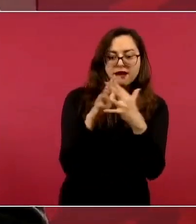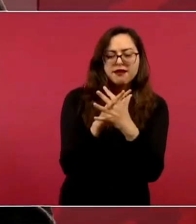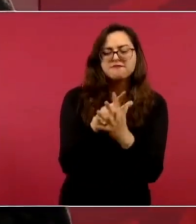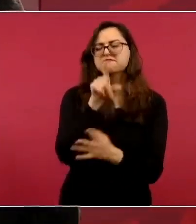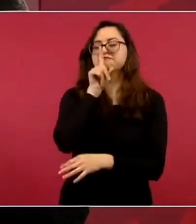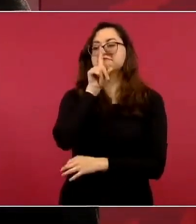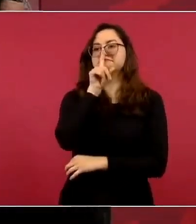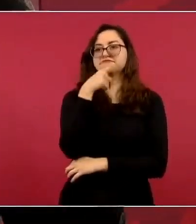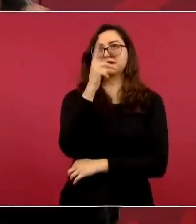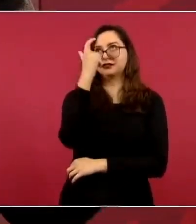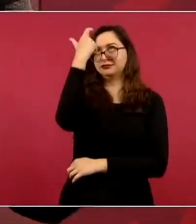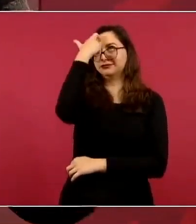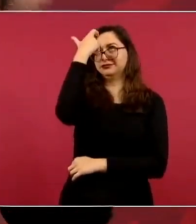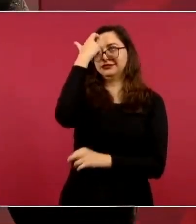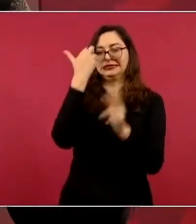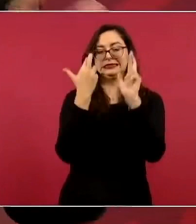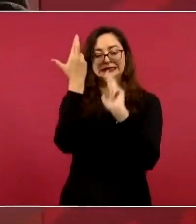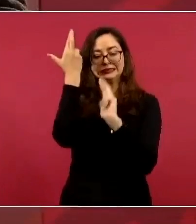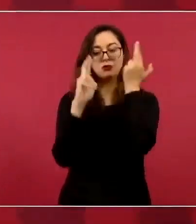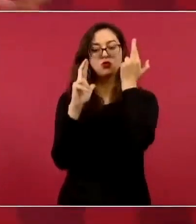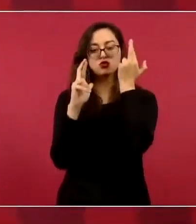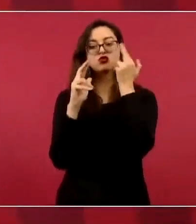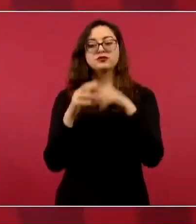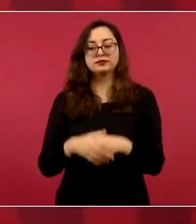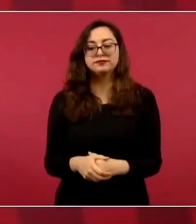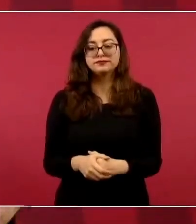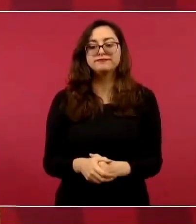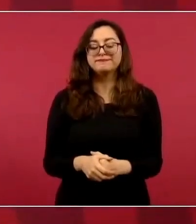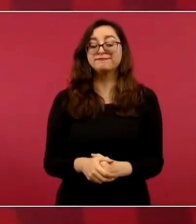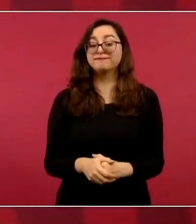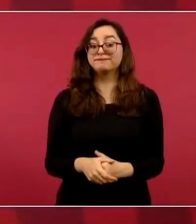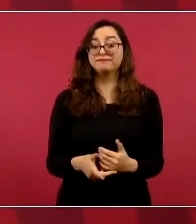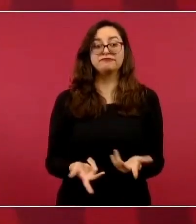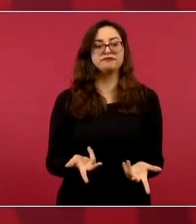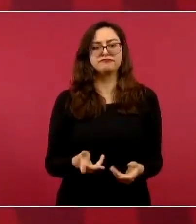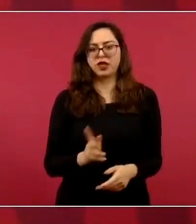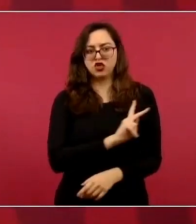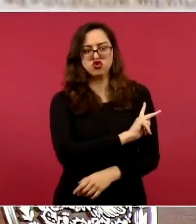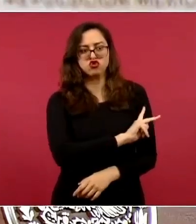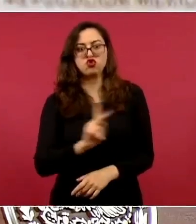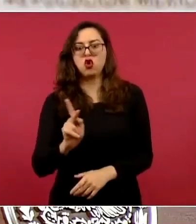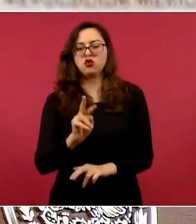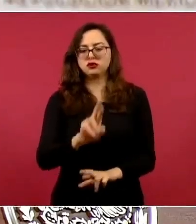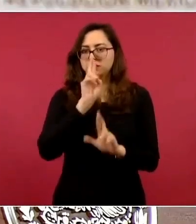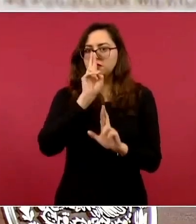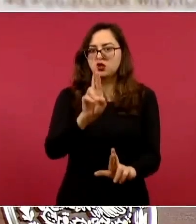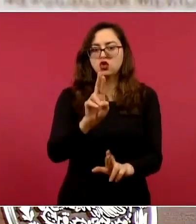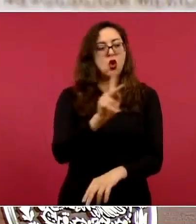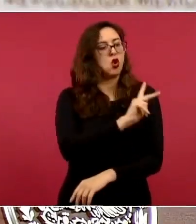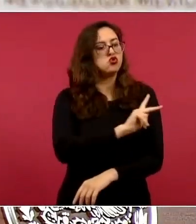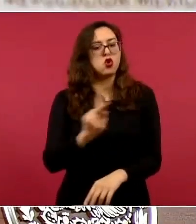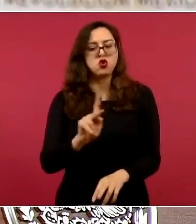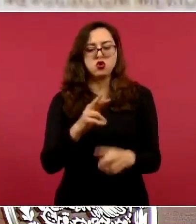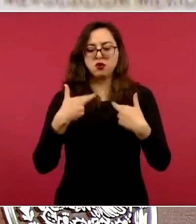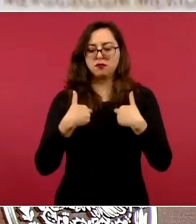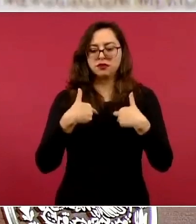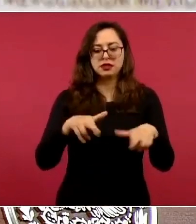Y vamos a atender a todos, vamos a escuchar a todos, vamos a respetar a todos, pero se le va a dar preferencia